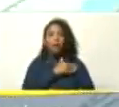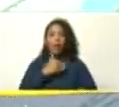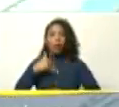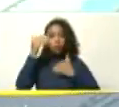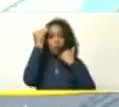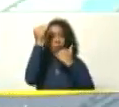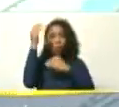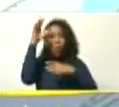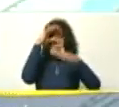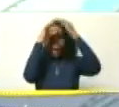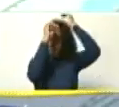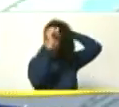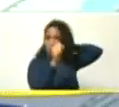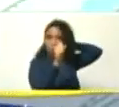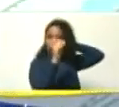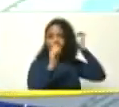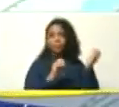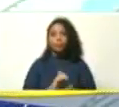embajadores